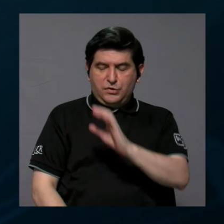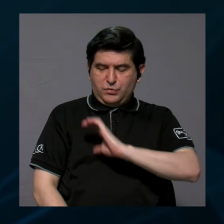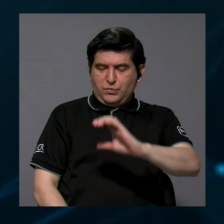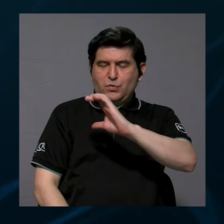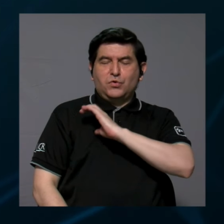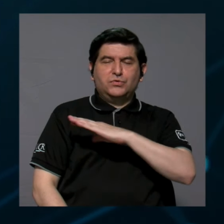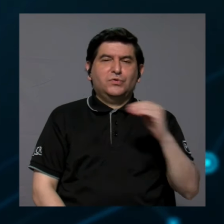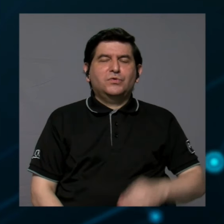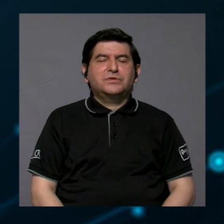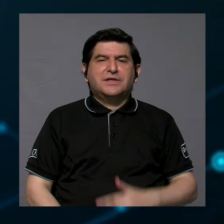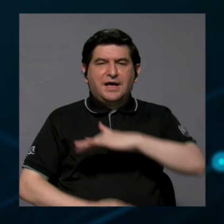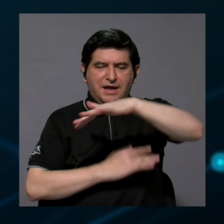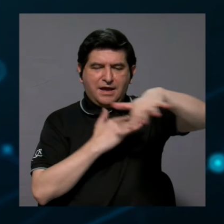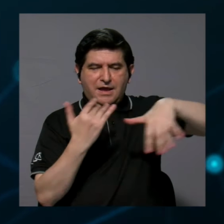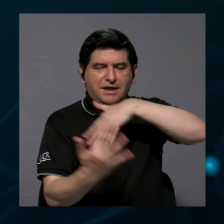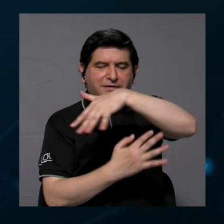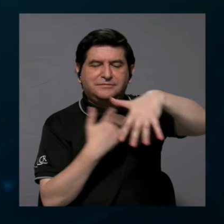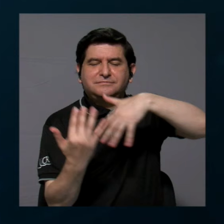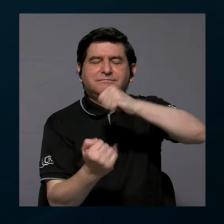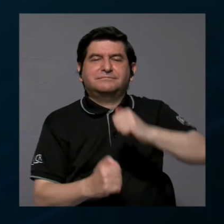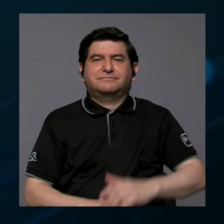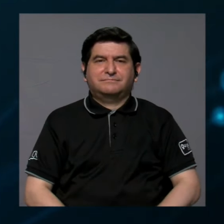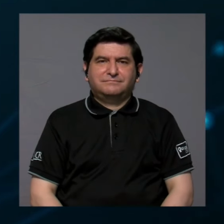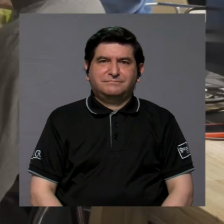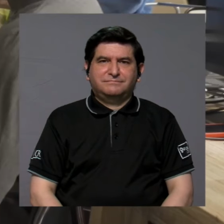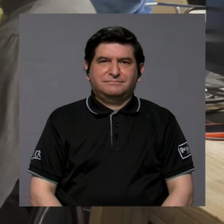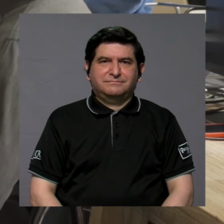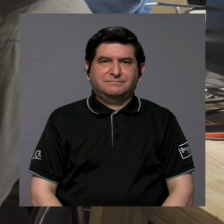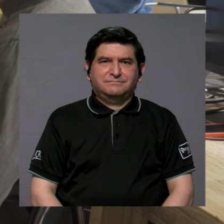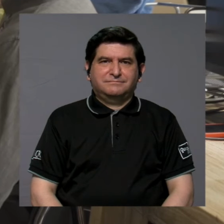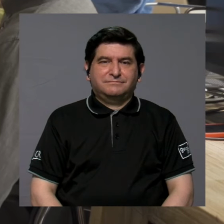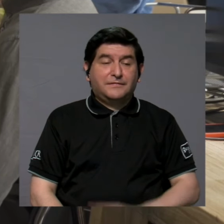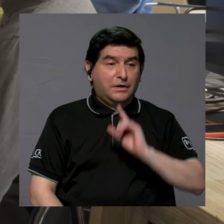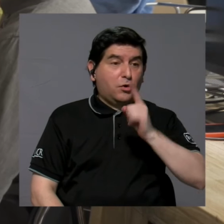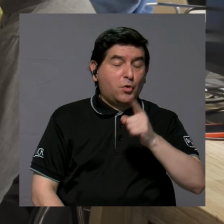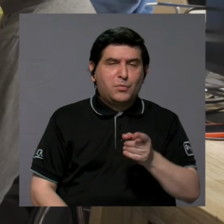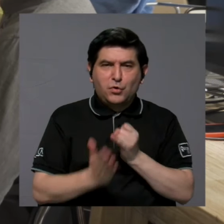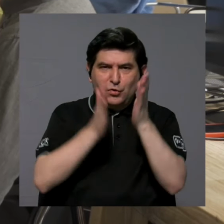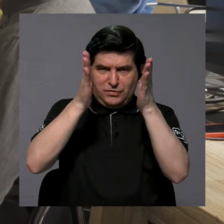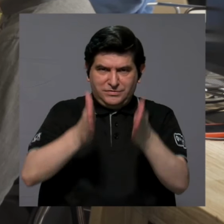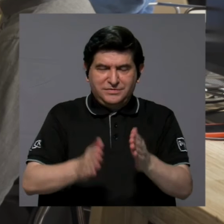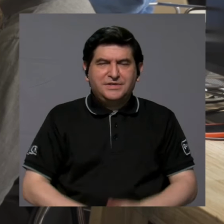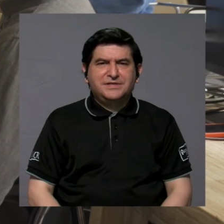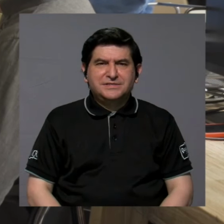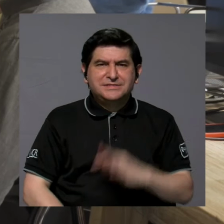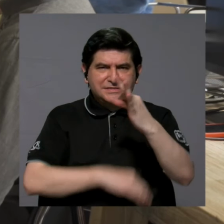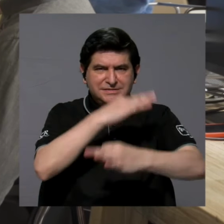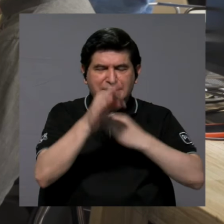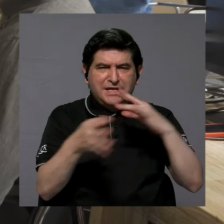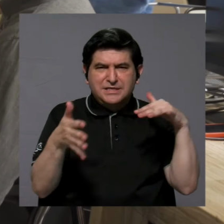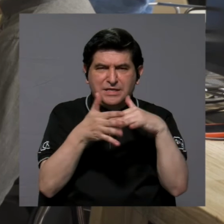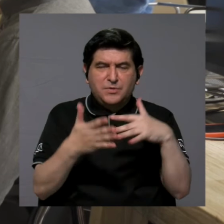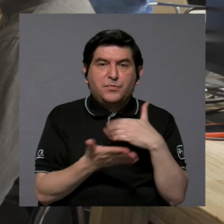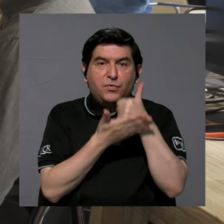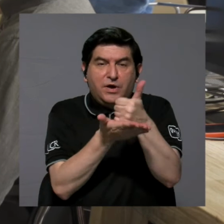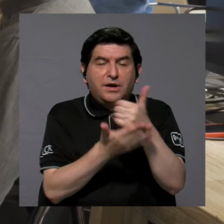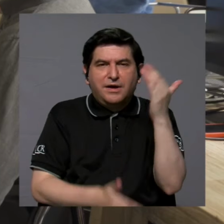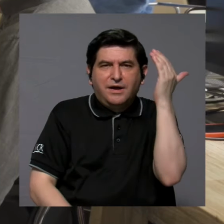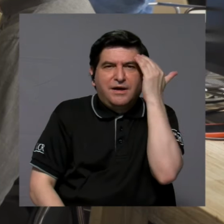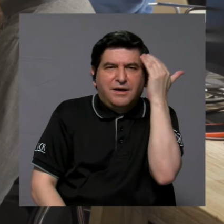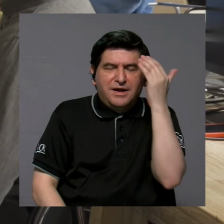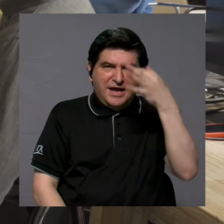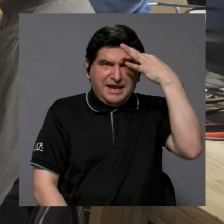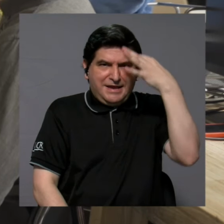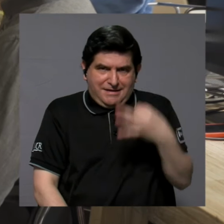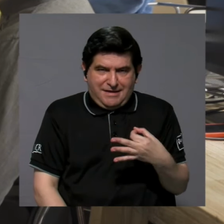se comportan y cómo interactúan entre sí. Como señala la investigadora, este tipo de estudio sirve para